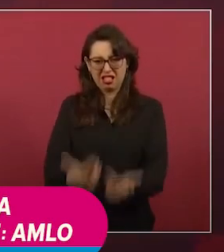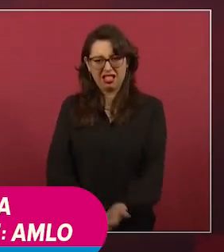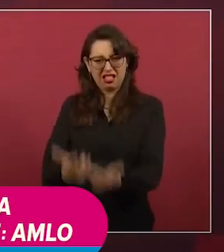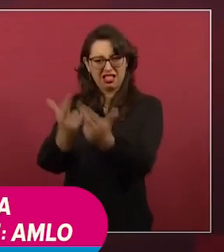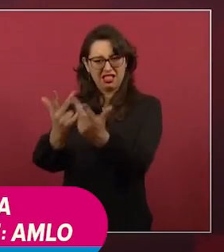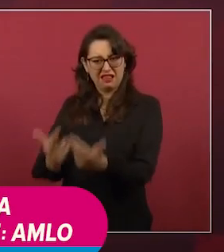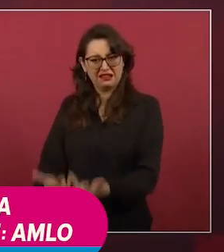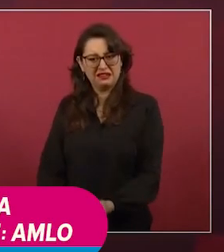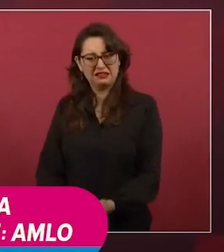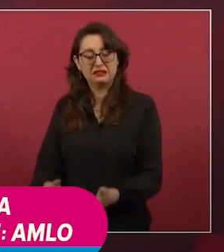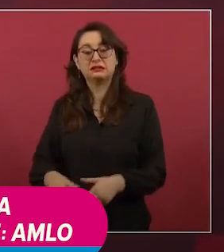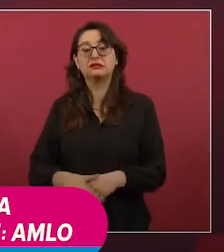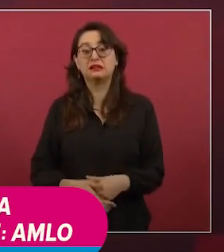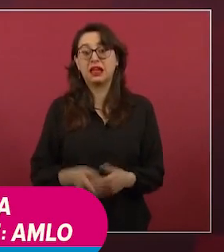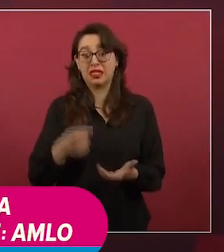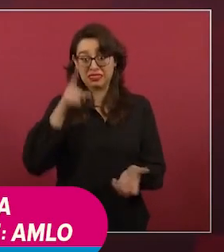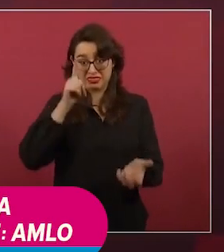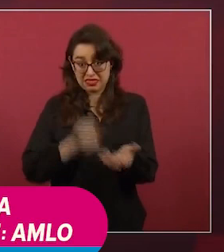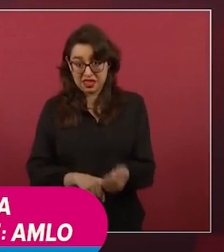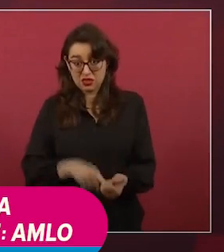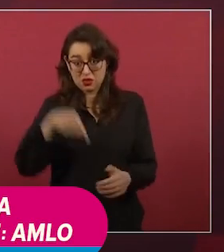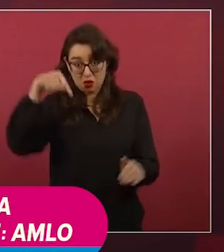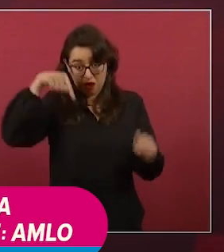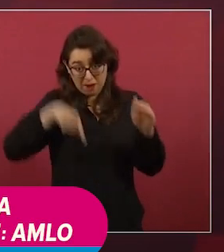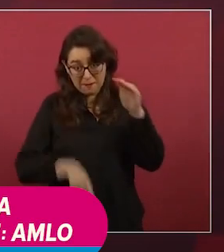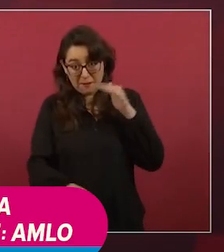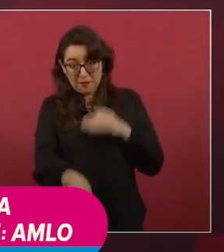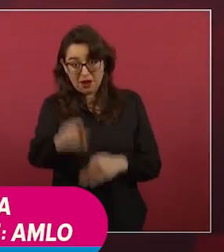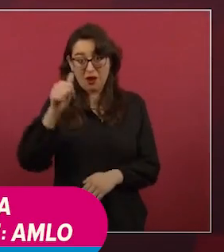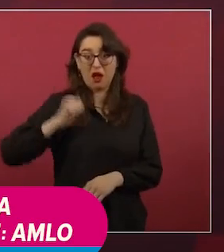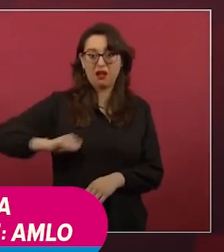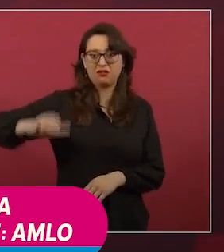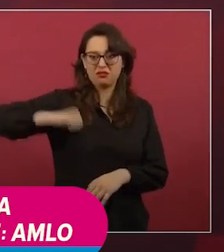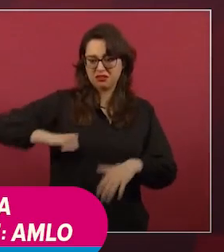afectaron zonas arqueológicas